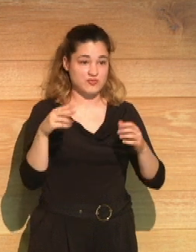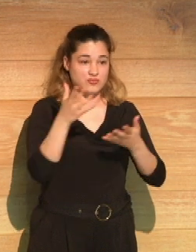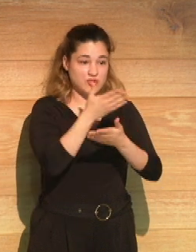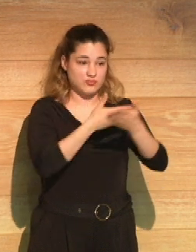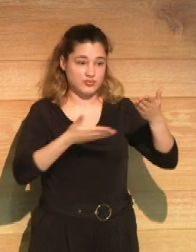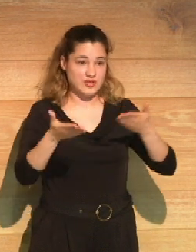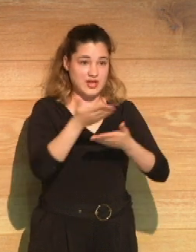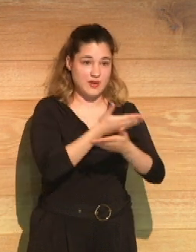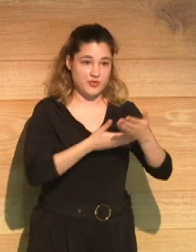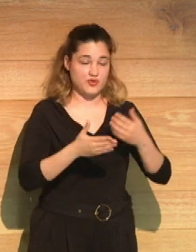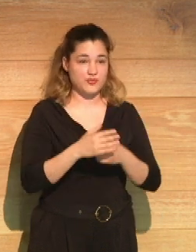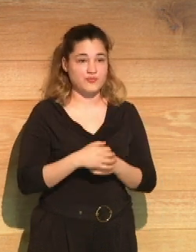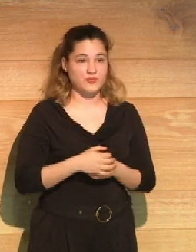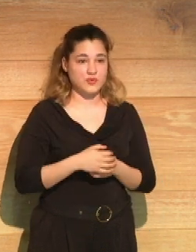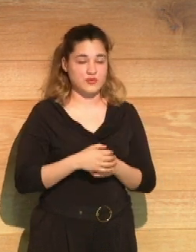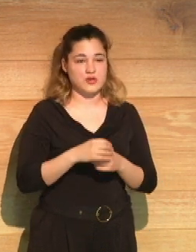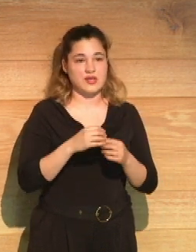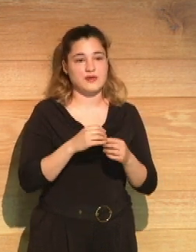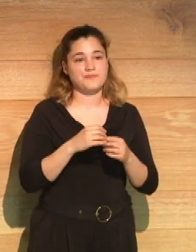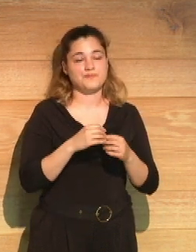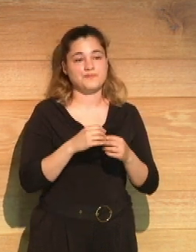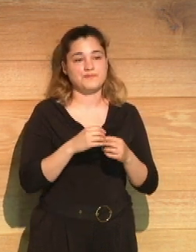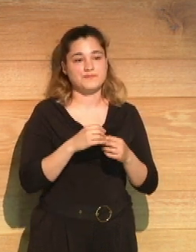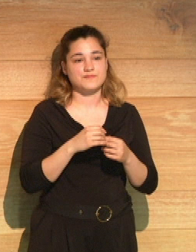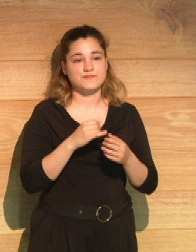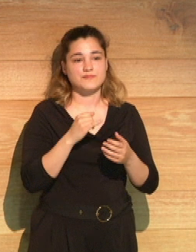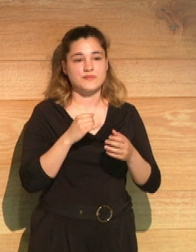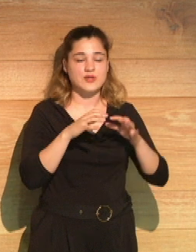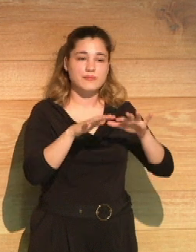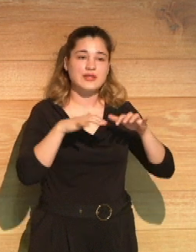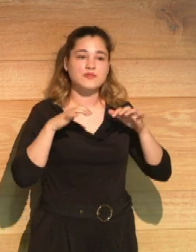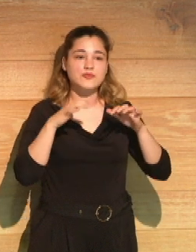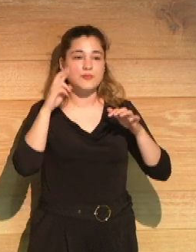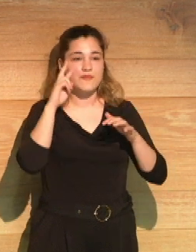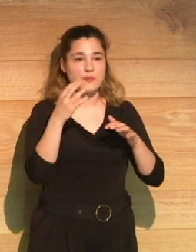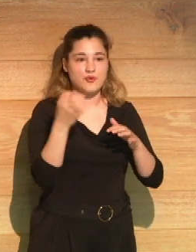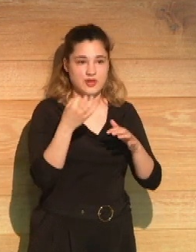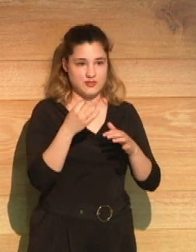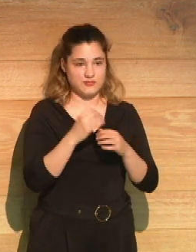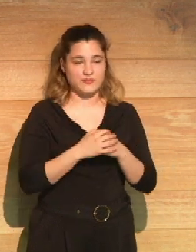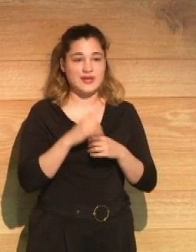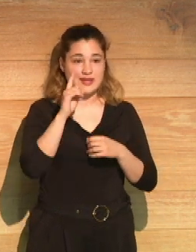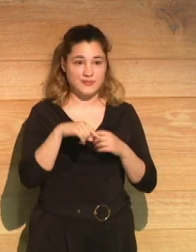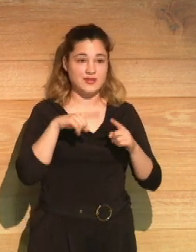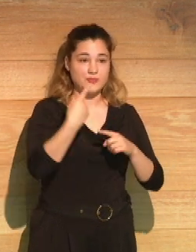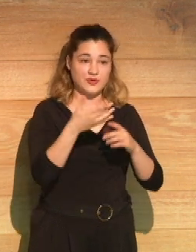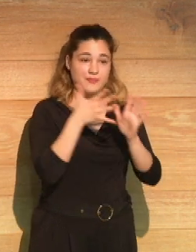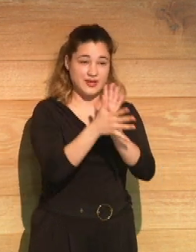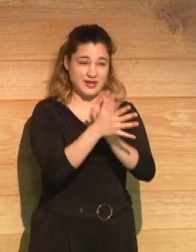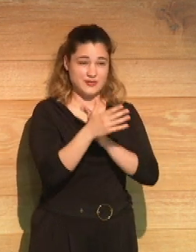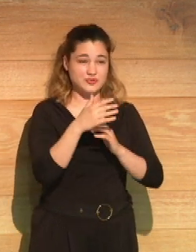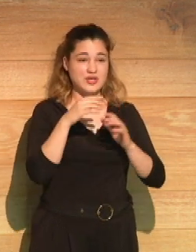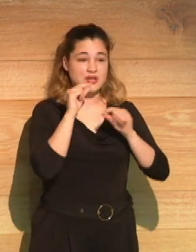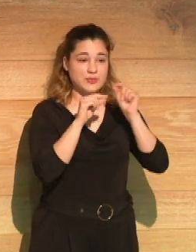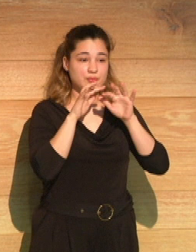es lo que está pasando, lo que vemos desde la plataforma de ICOM y de ICEE. Luego continuaremos hablando del impacto de la pandemia